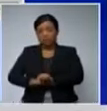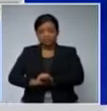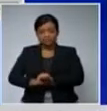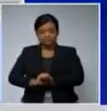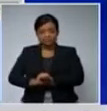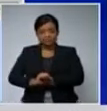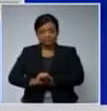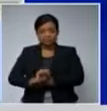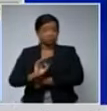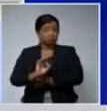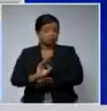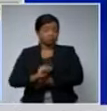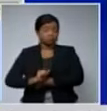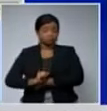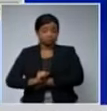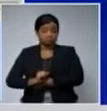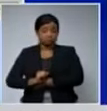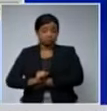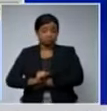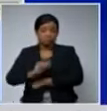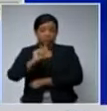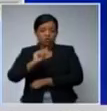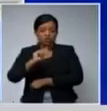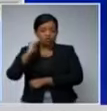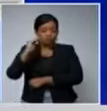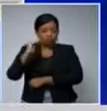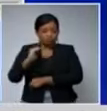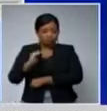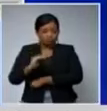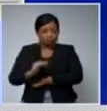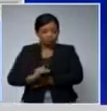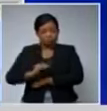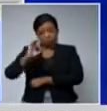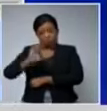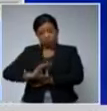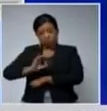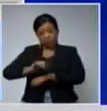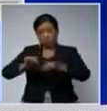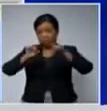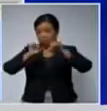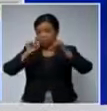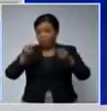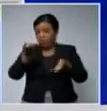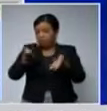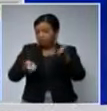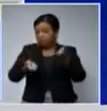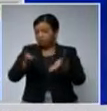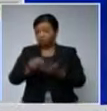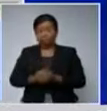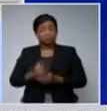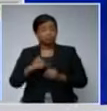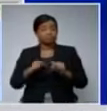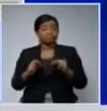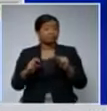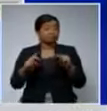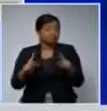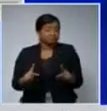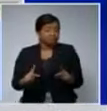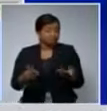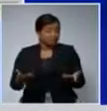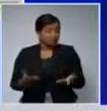las de menor tasa de incidencia de nuestro país. No obstante, reitero,